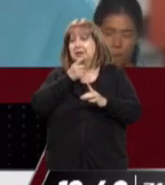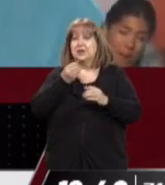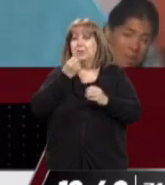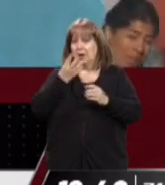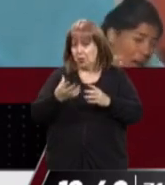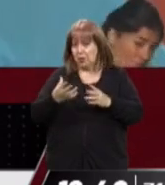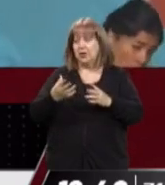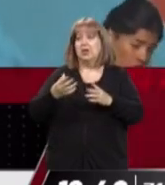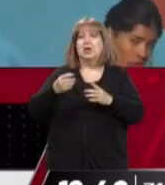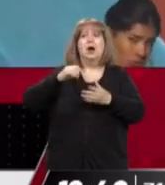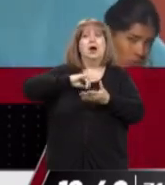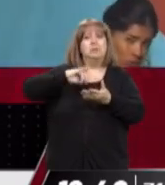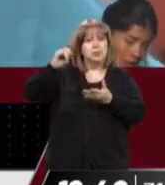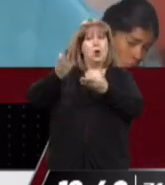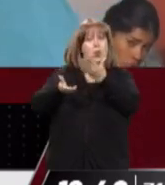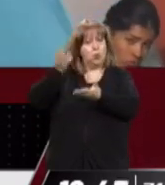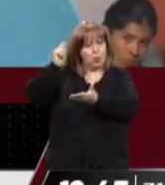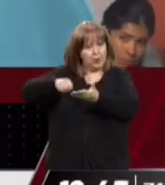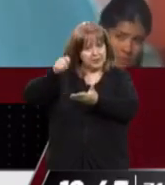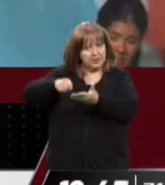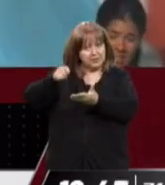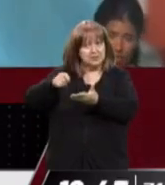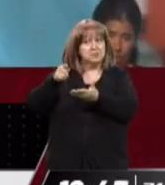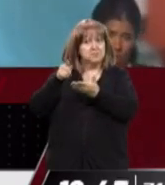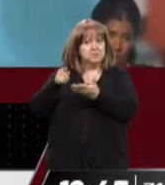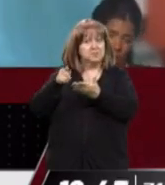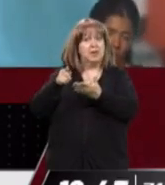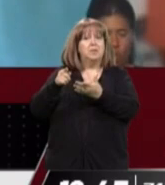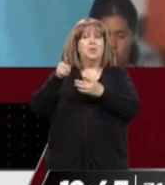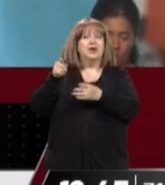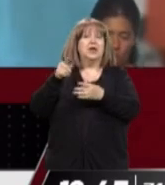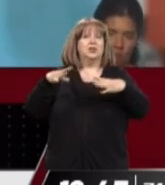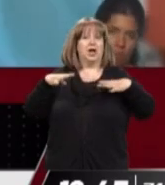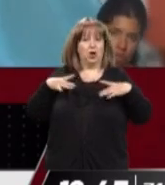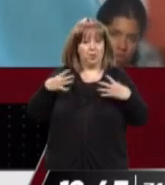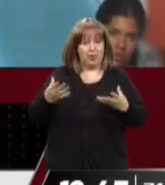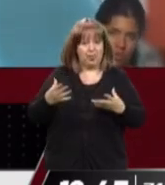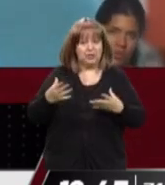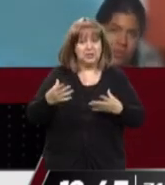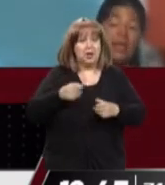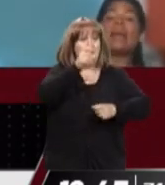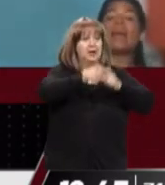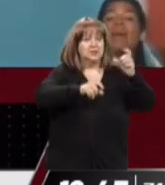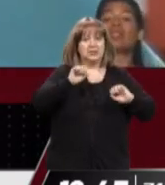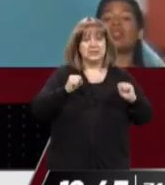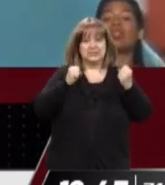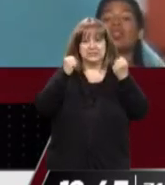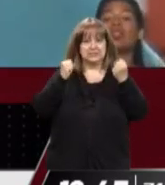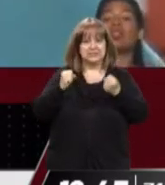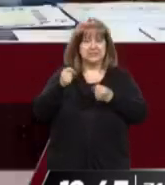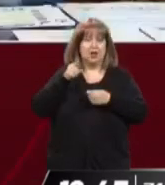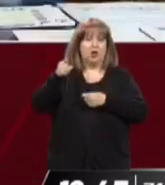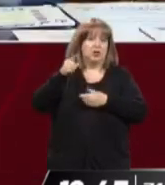una defensa corporativa de un sector del poder que está muy cómodo con este estado de situación. El problema es que los ciudadanos no están cómodos.